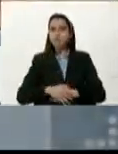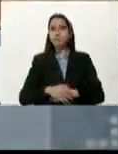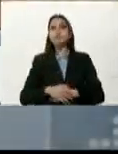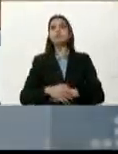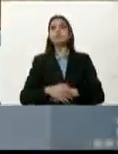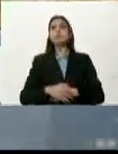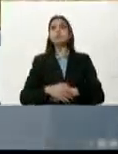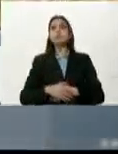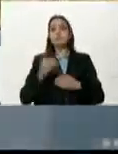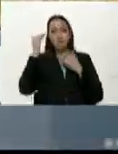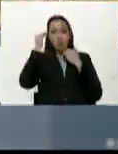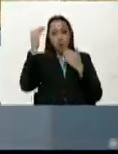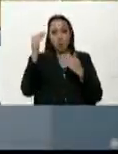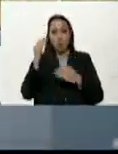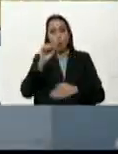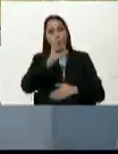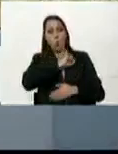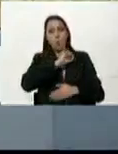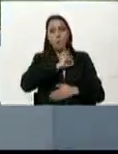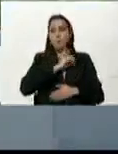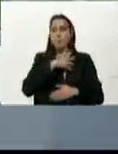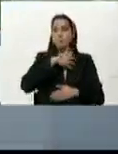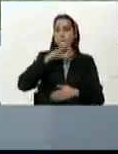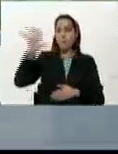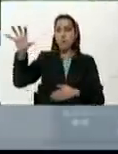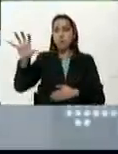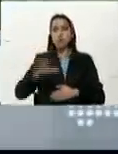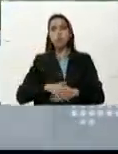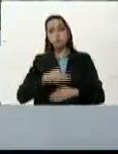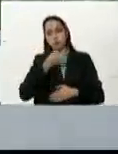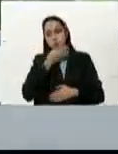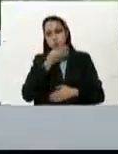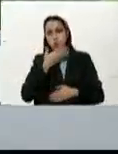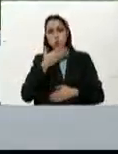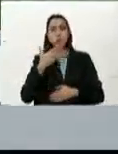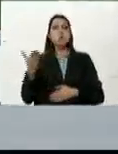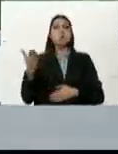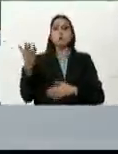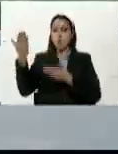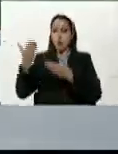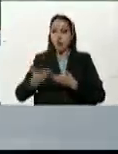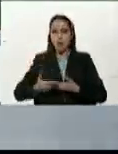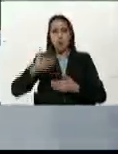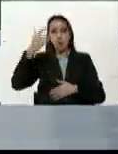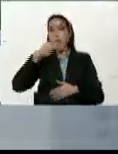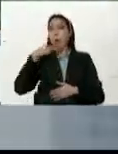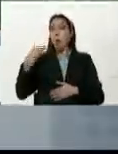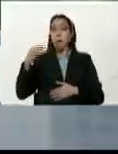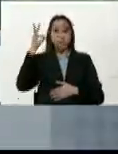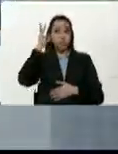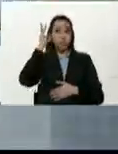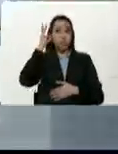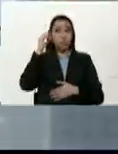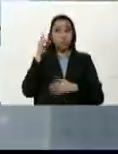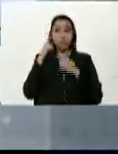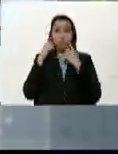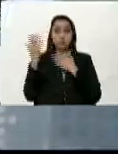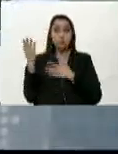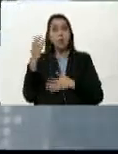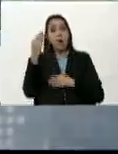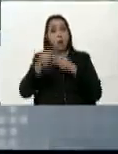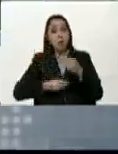saludo patriótico bonito ese saludo milagro una muchacha produciendo café